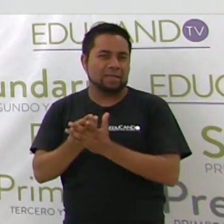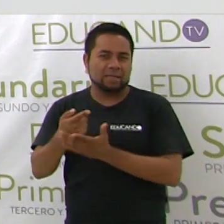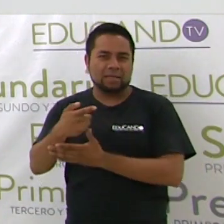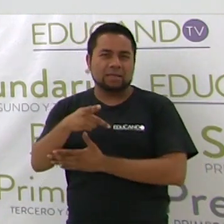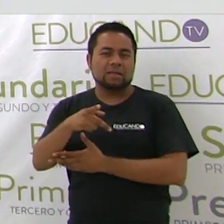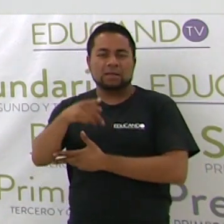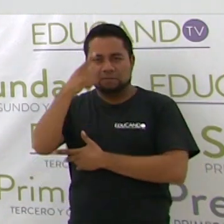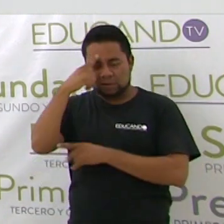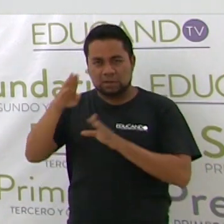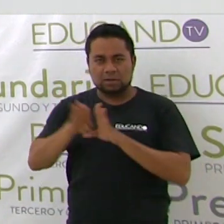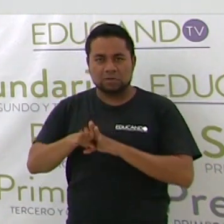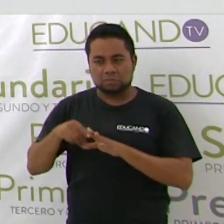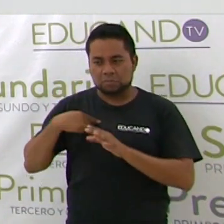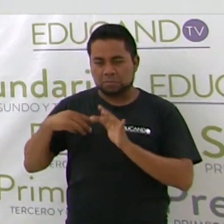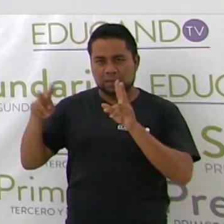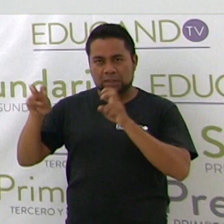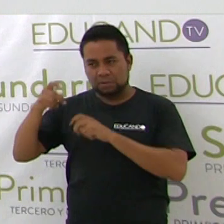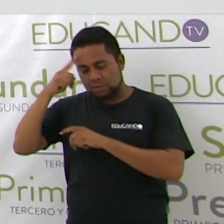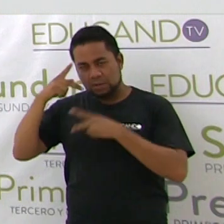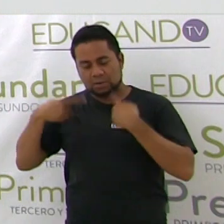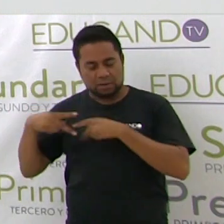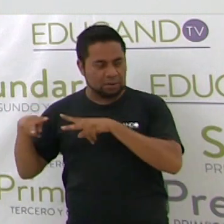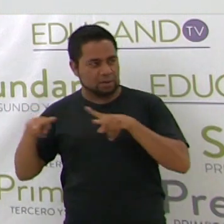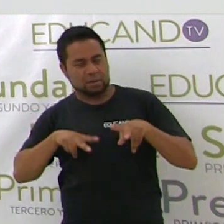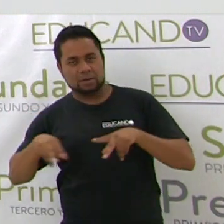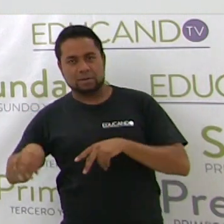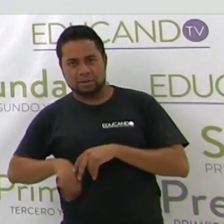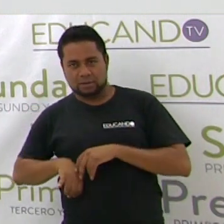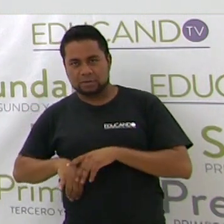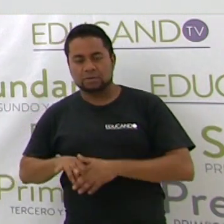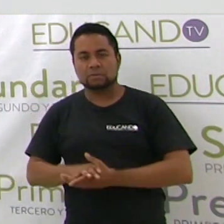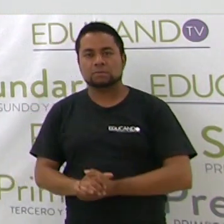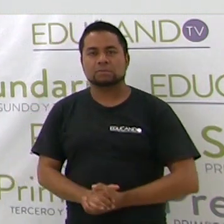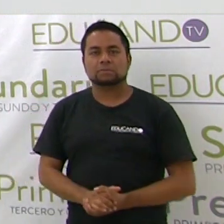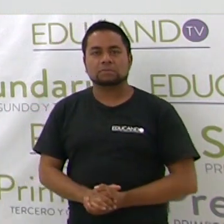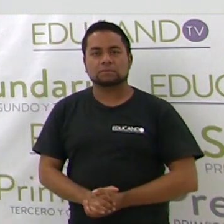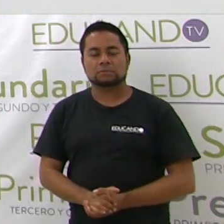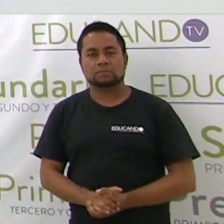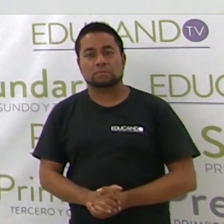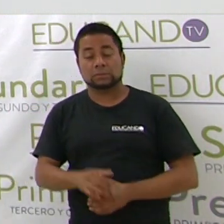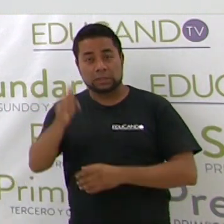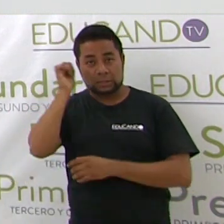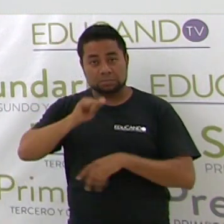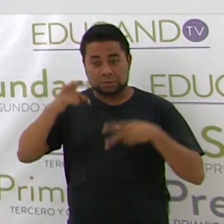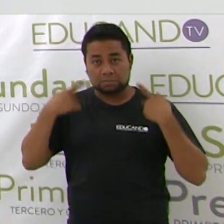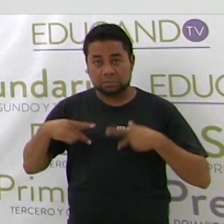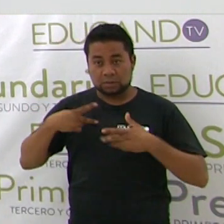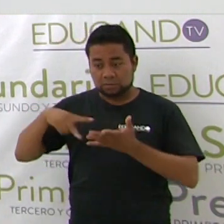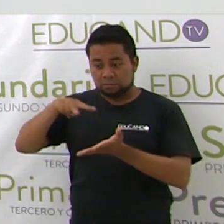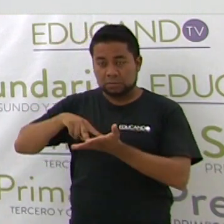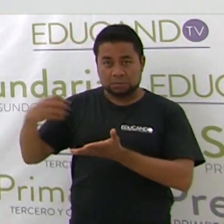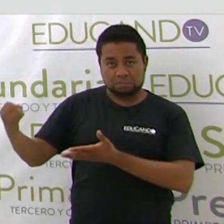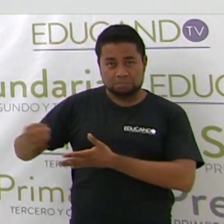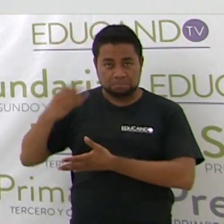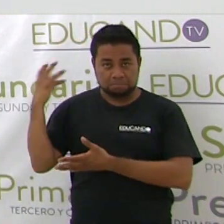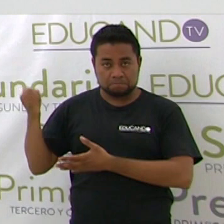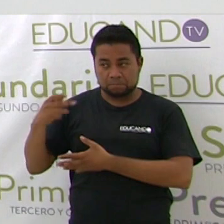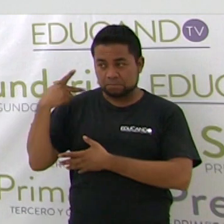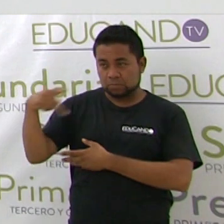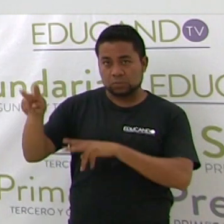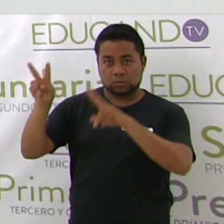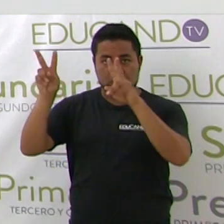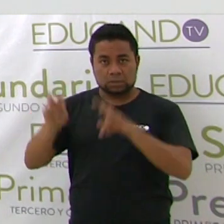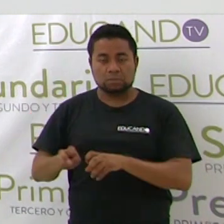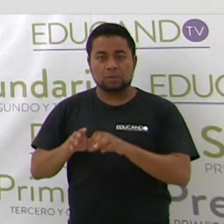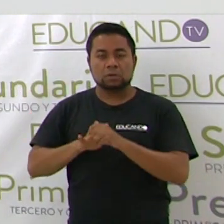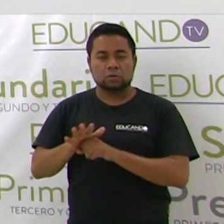se despierte el interés en el público. Siempre los conferencistas, sus temas,